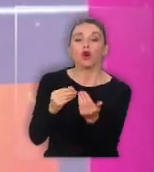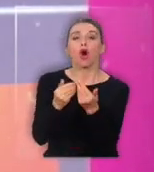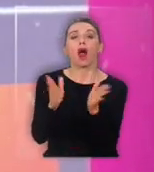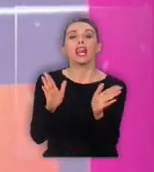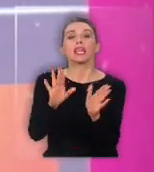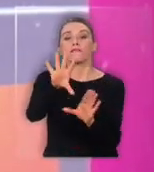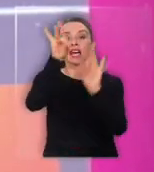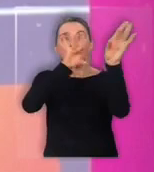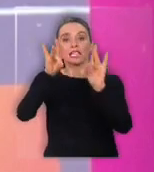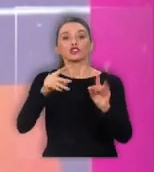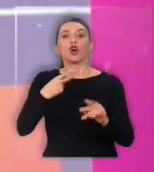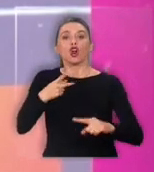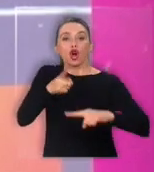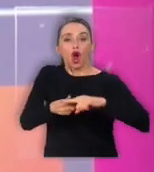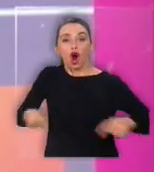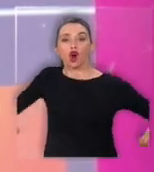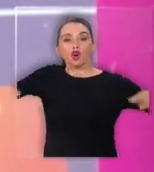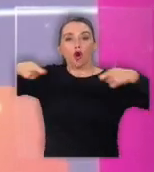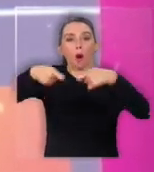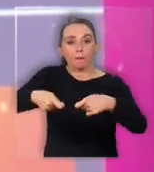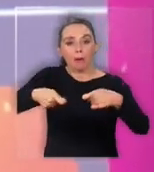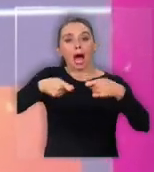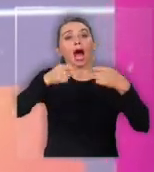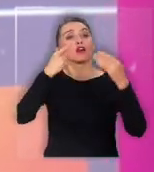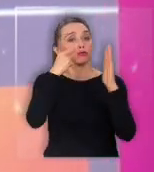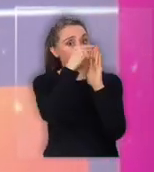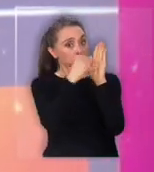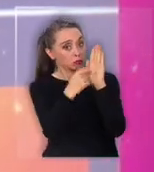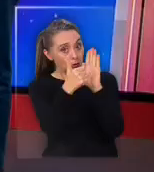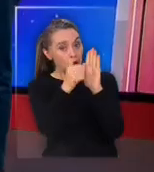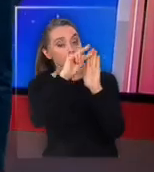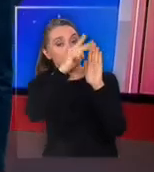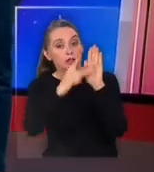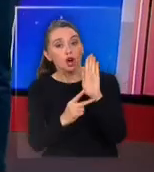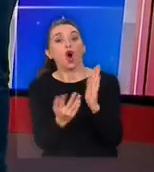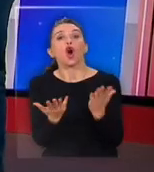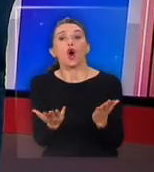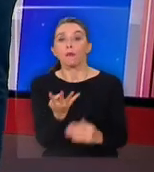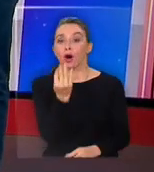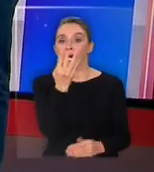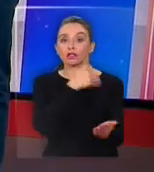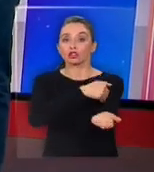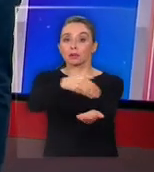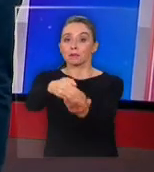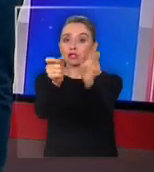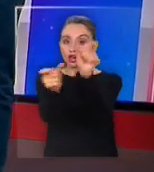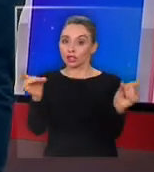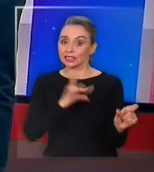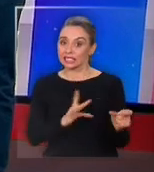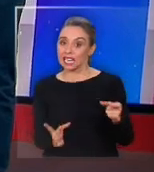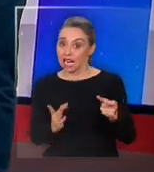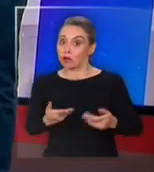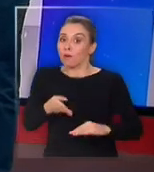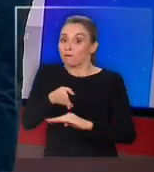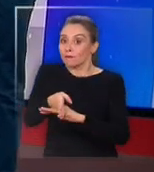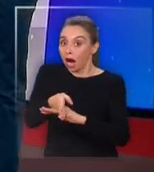elección. Son buenas medidas. Vamos a ver cómo se aterrizan en prácticamente 14 millones de chilenos que se atienden por